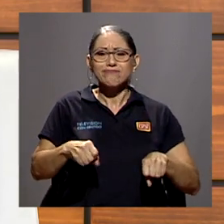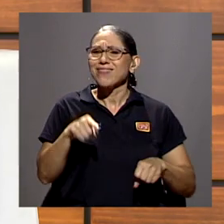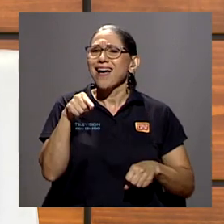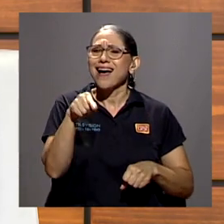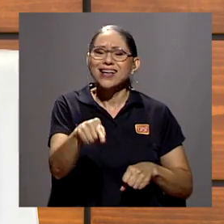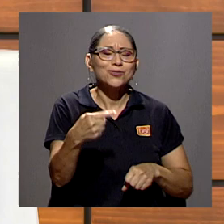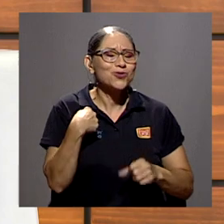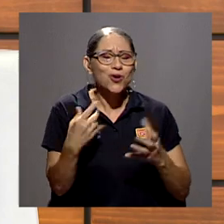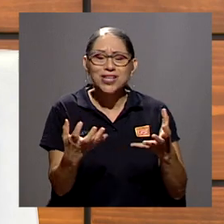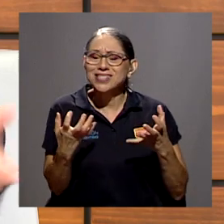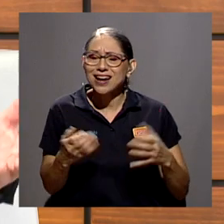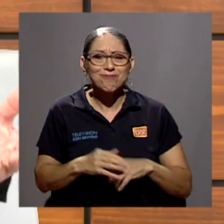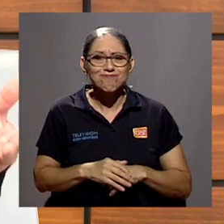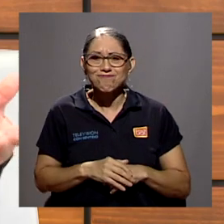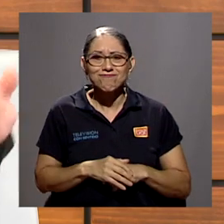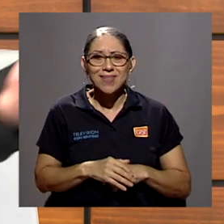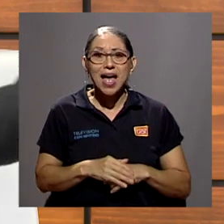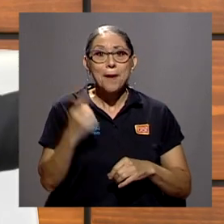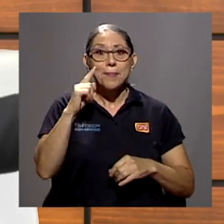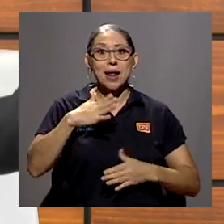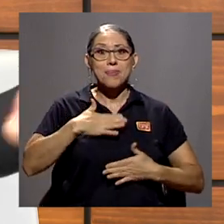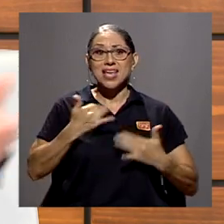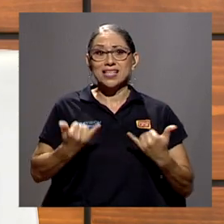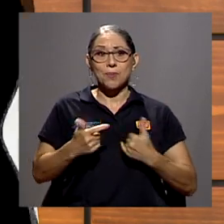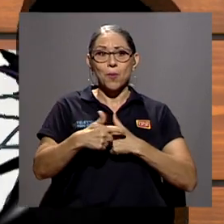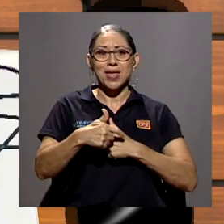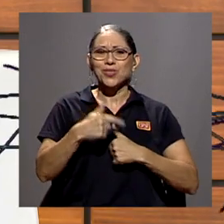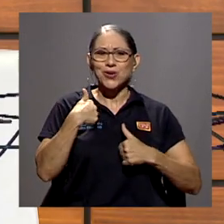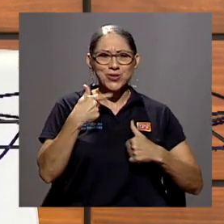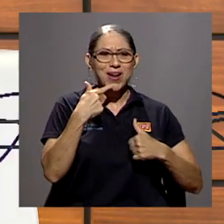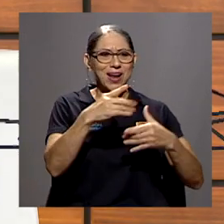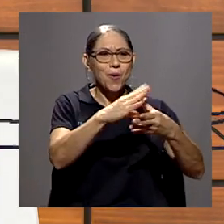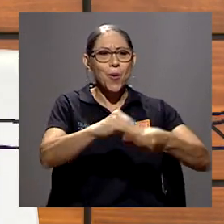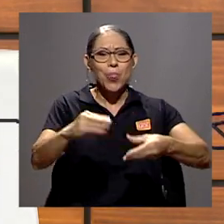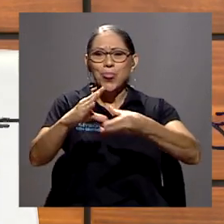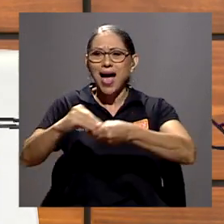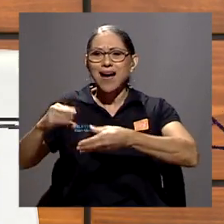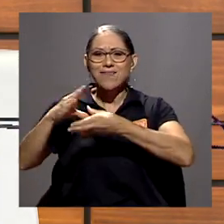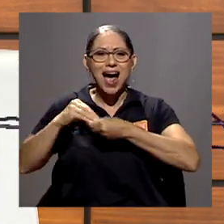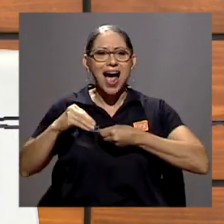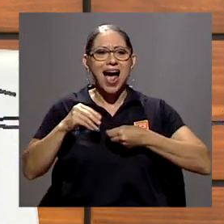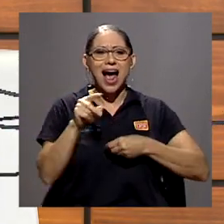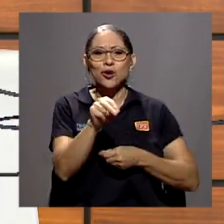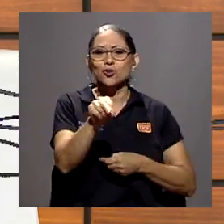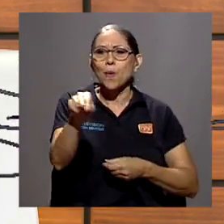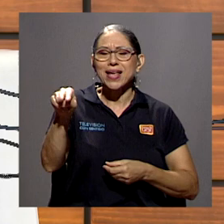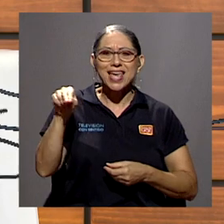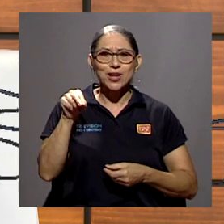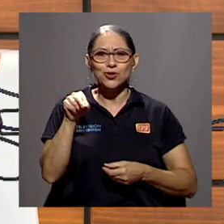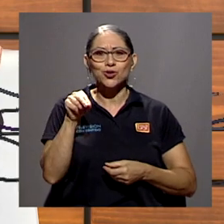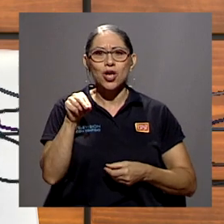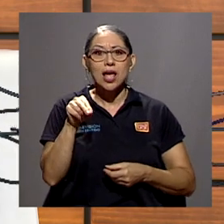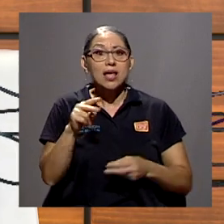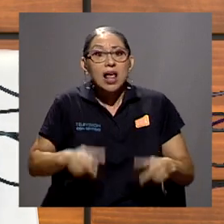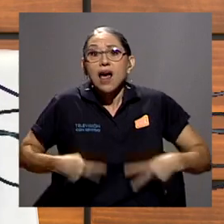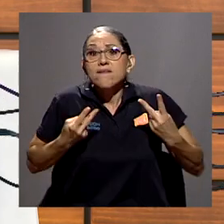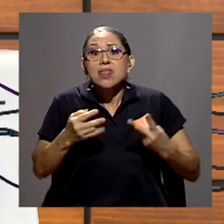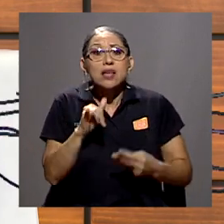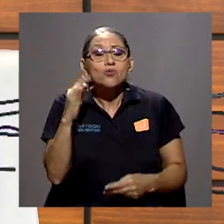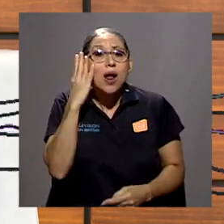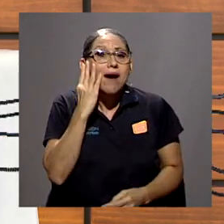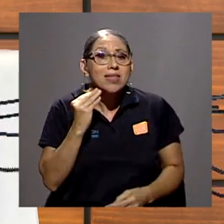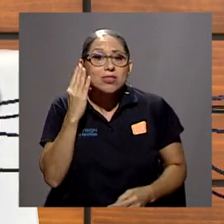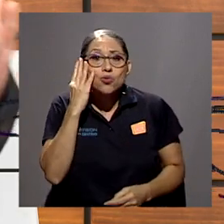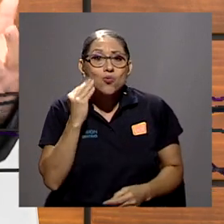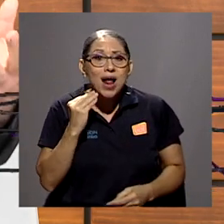personal entonces en este momento para mí era le contaba a los clara los compañeros a los colegas de que la vida es una aventura tenemos